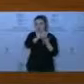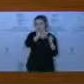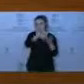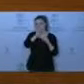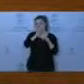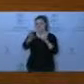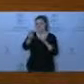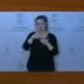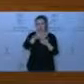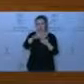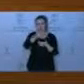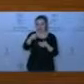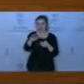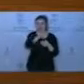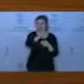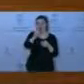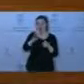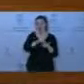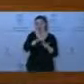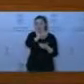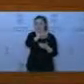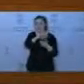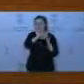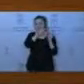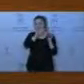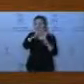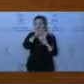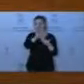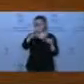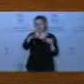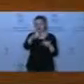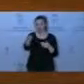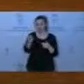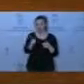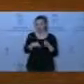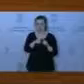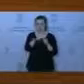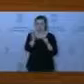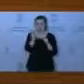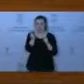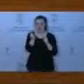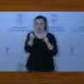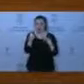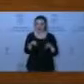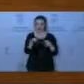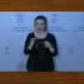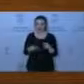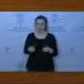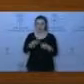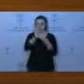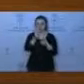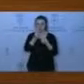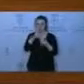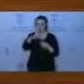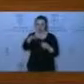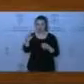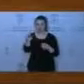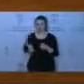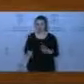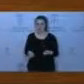euros a 21.595 millones de euros a precios corrientes, según también los últimos datos arrojados por el INE. Con lo